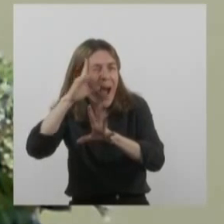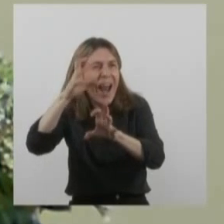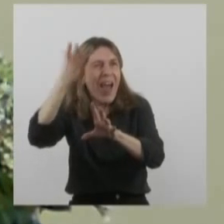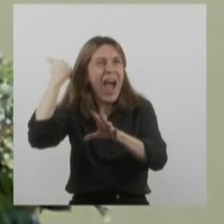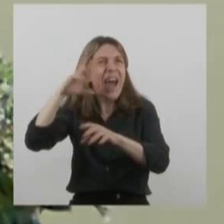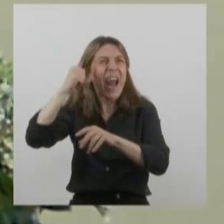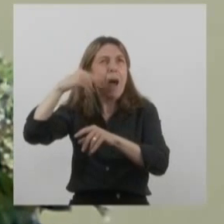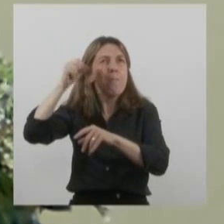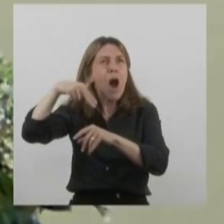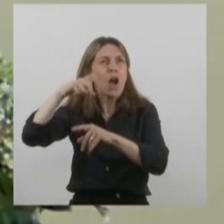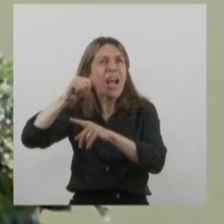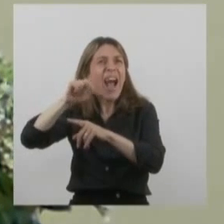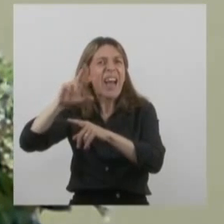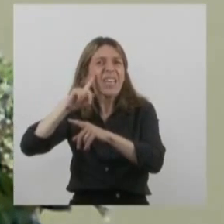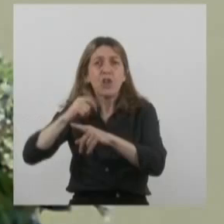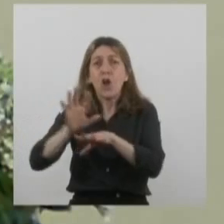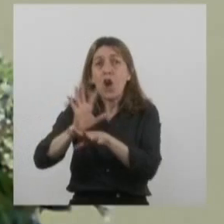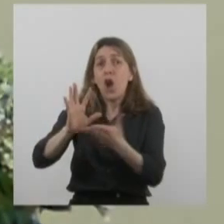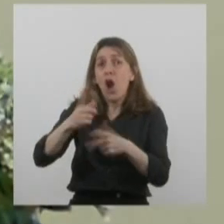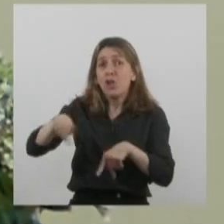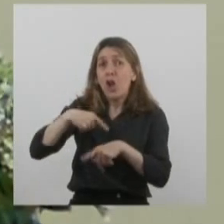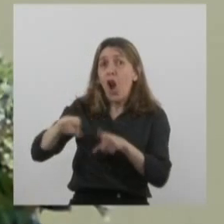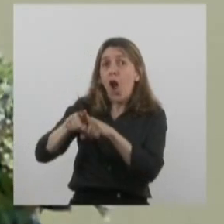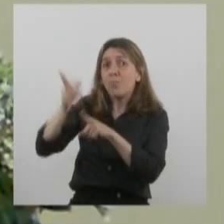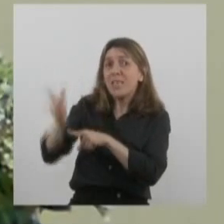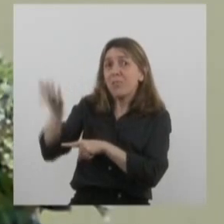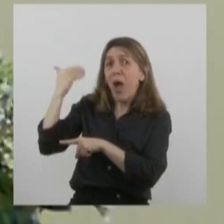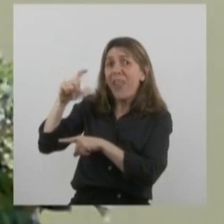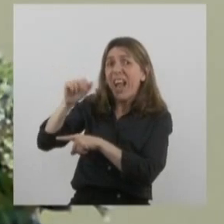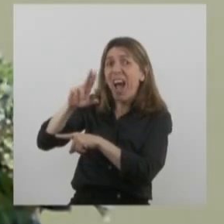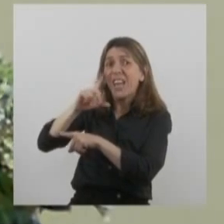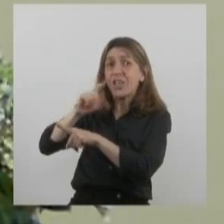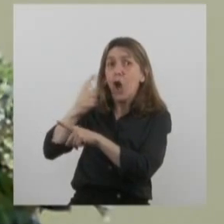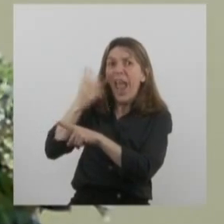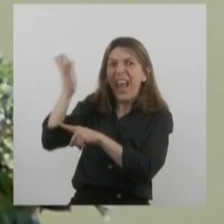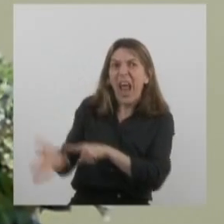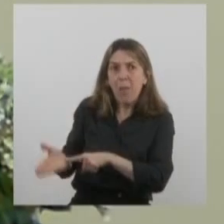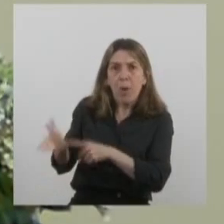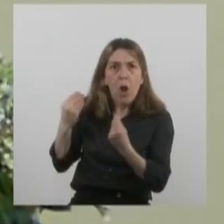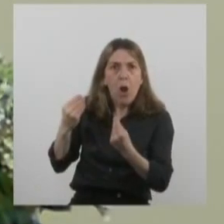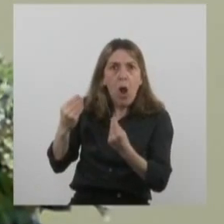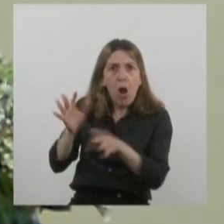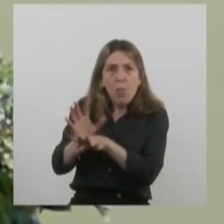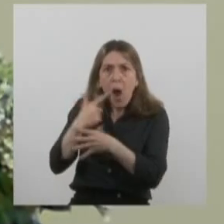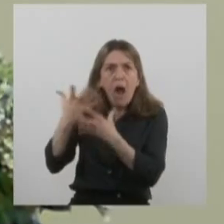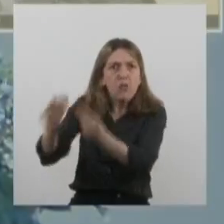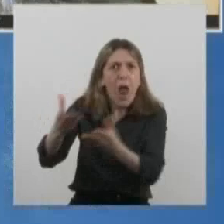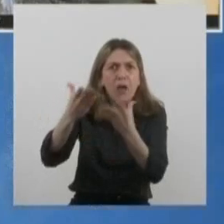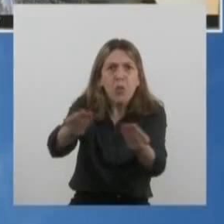tratamos de seguir el mejor ejemplo de Carrillo, poniendo al Estado en el lugar que corresponde, llevando salud donde los argentinos